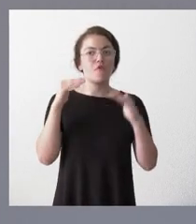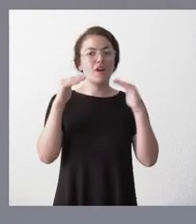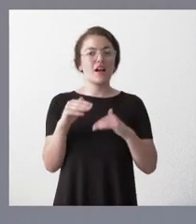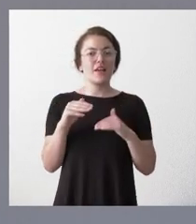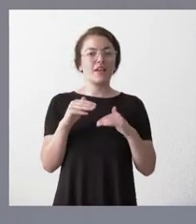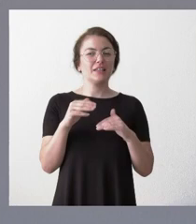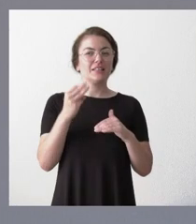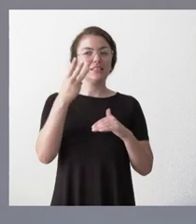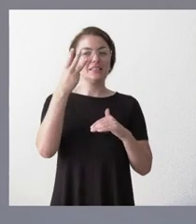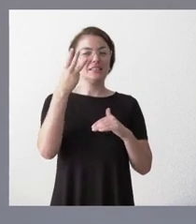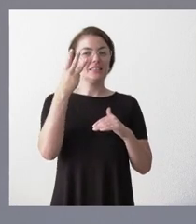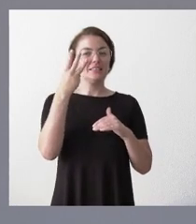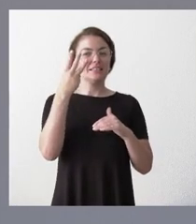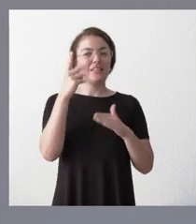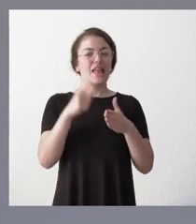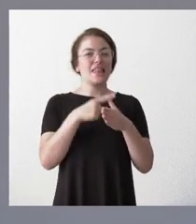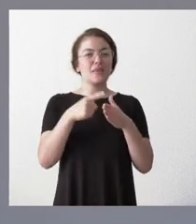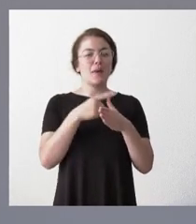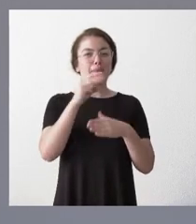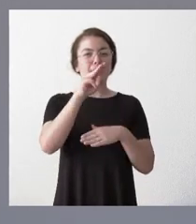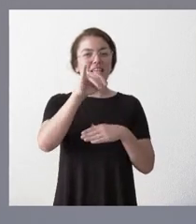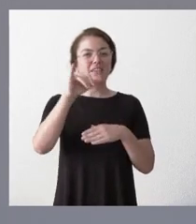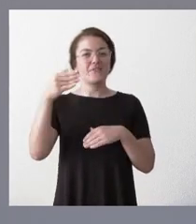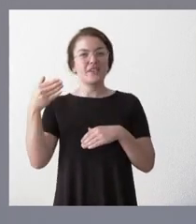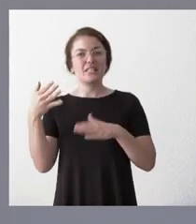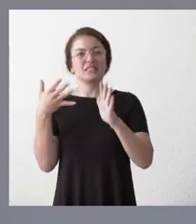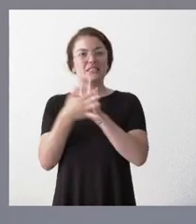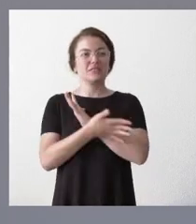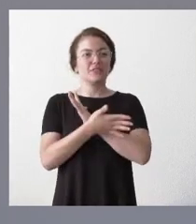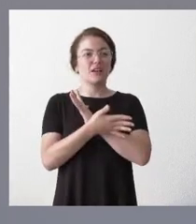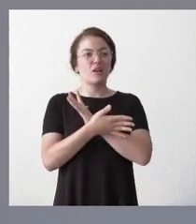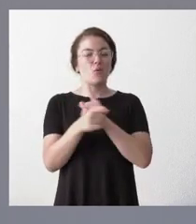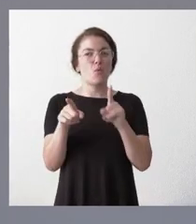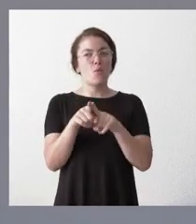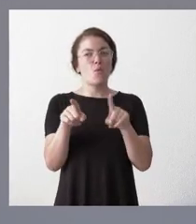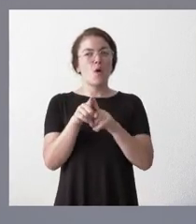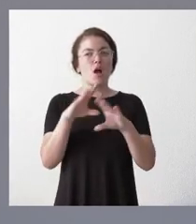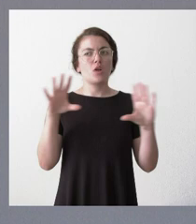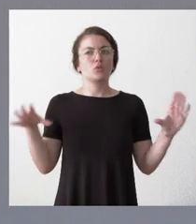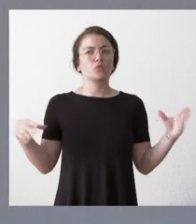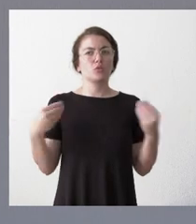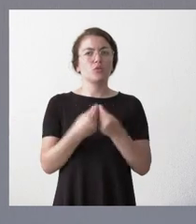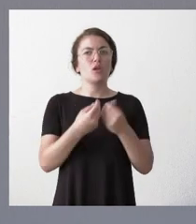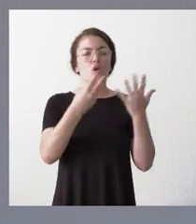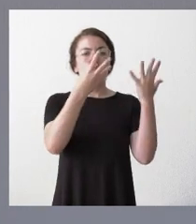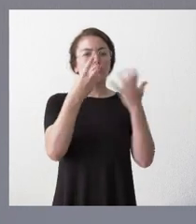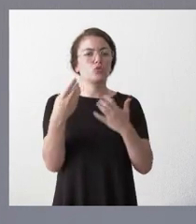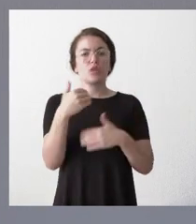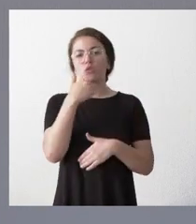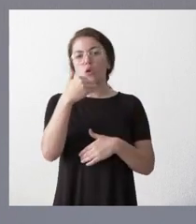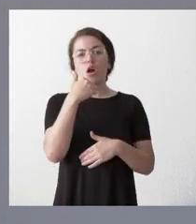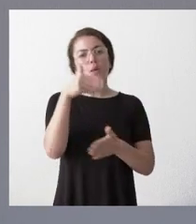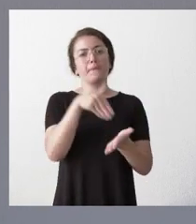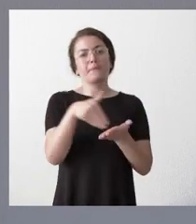3 décimas de PIB viene a ser unos 180 millones de euros, pues estaríamos hablando en total del orden de unos 800 y algo millones de euros. ¿Sí?